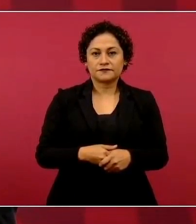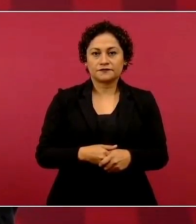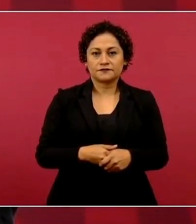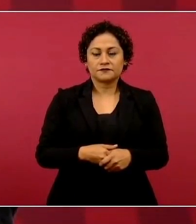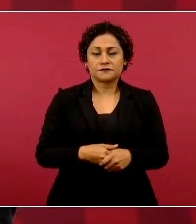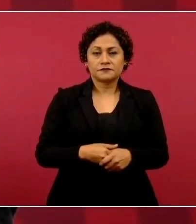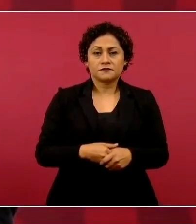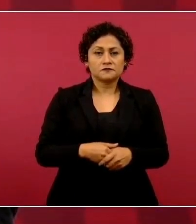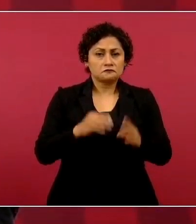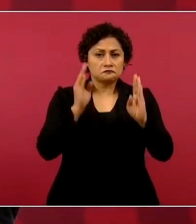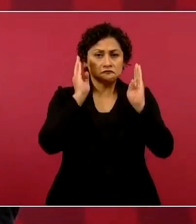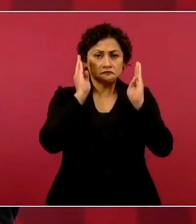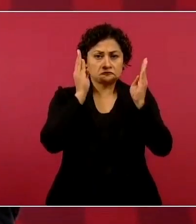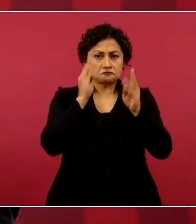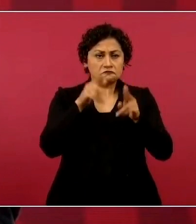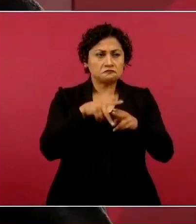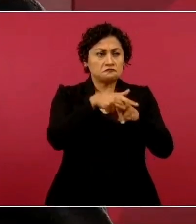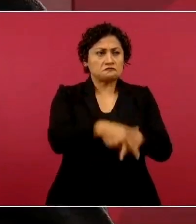derrumban,